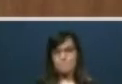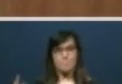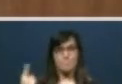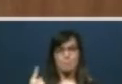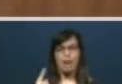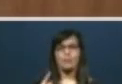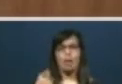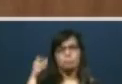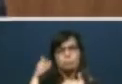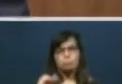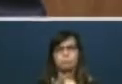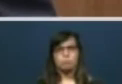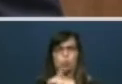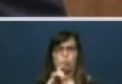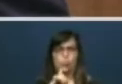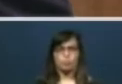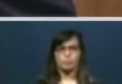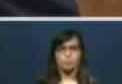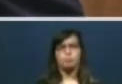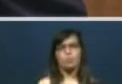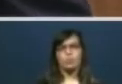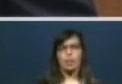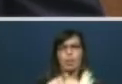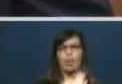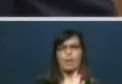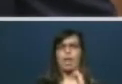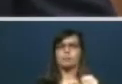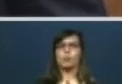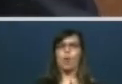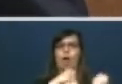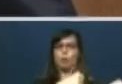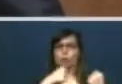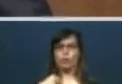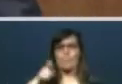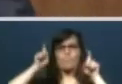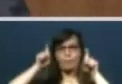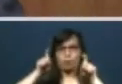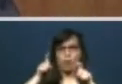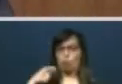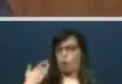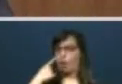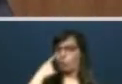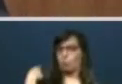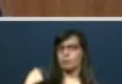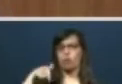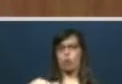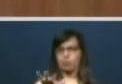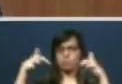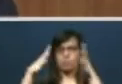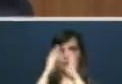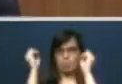en este plano normativo cabe citar también la ley de autoridad del profesorado que ha aprobado esta cámara en el último año